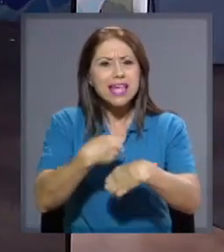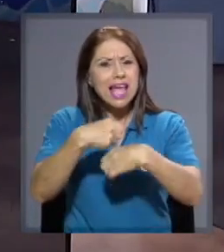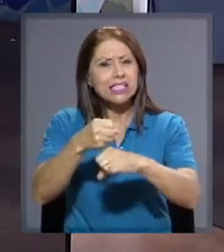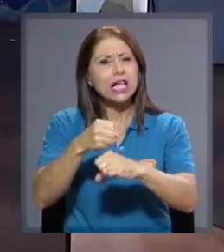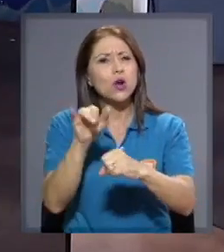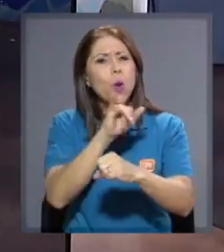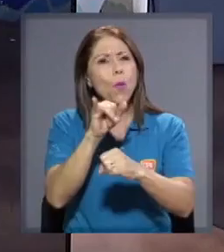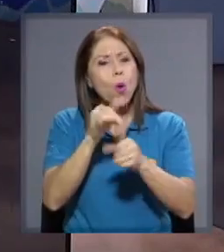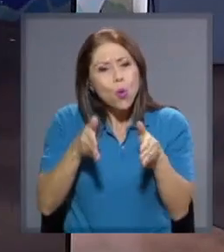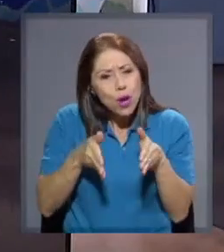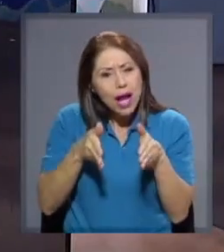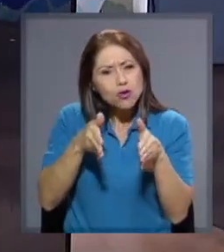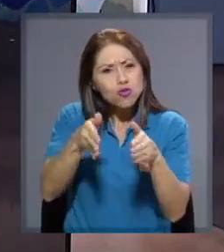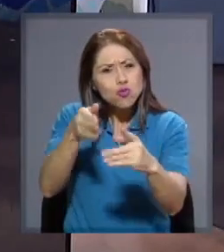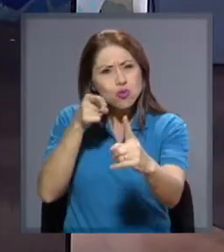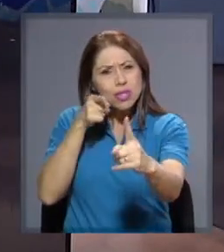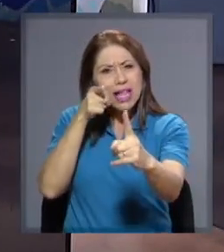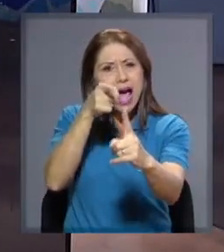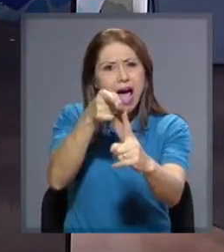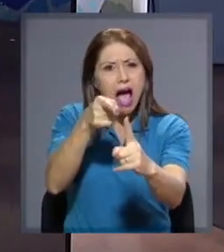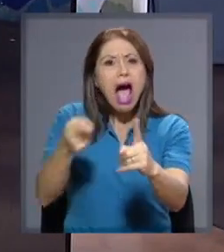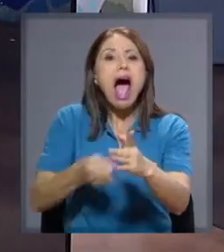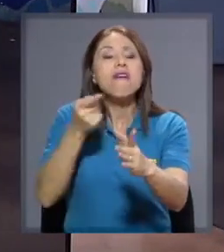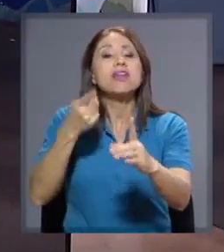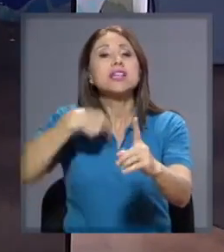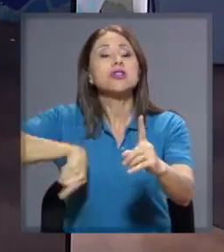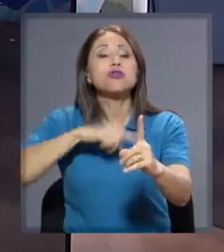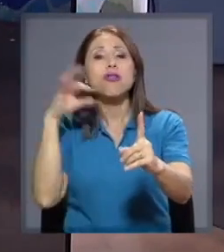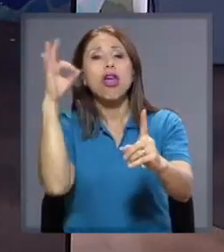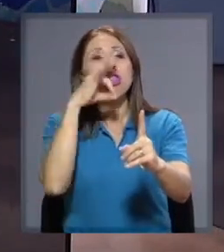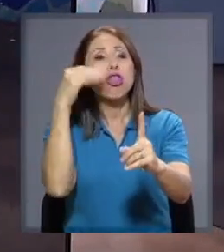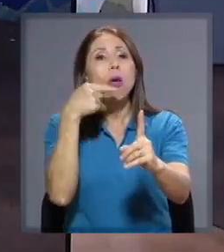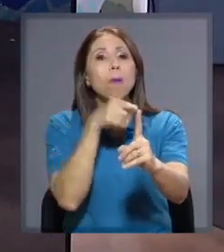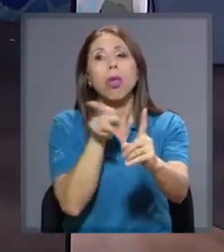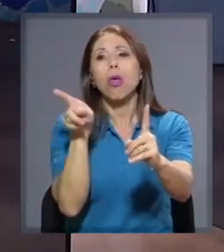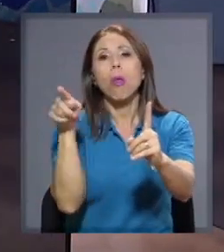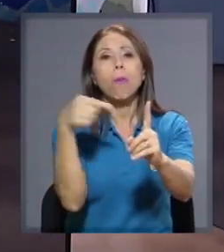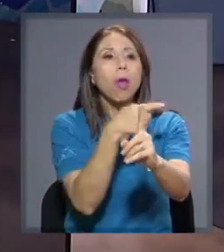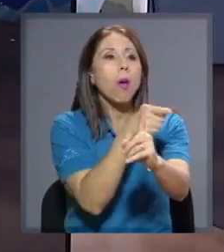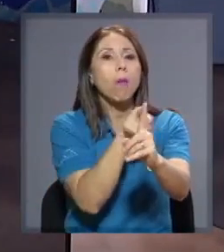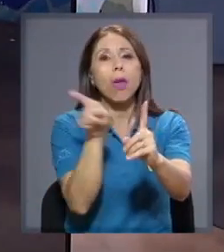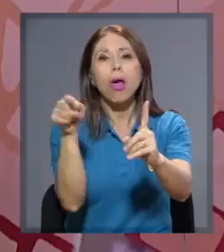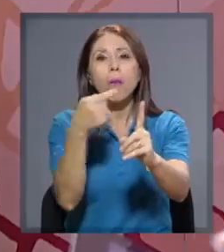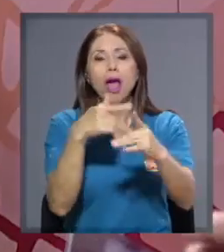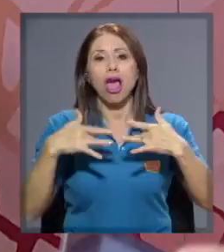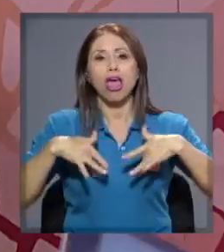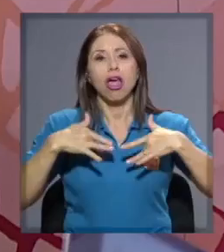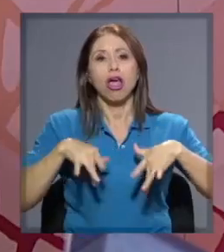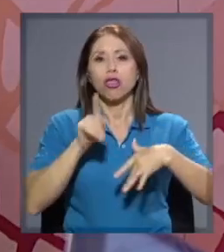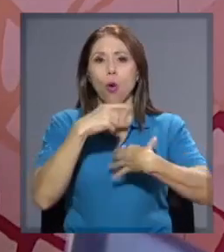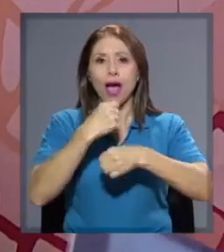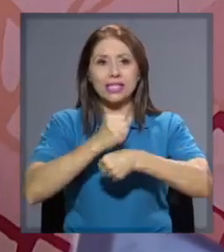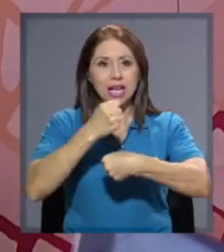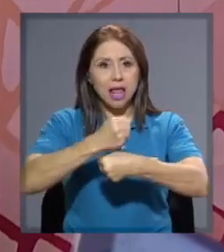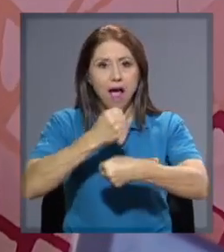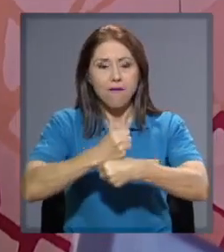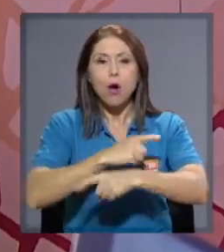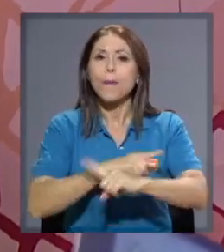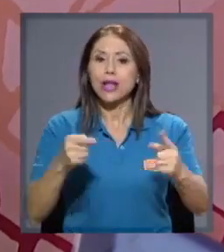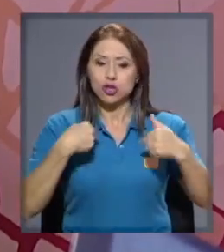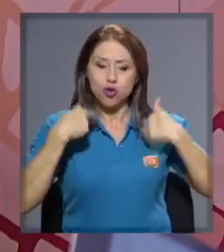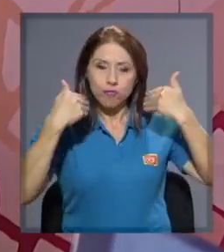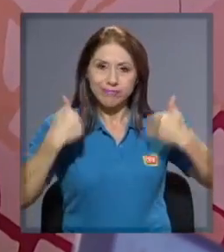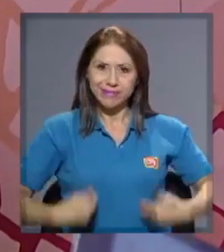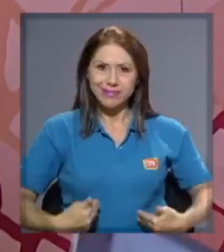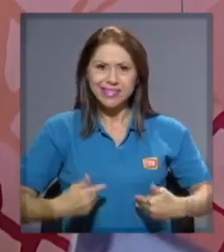porque es que muchas veces nos vamos en distractores que hay y nos preocupamos en las justificaciones para no hacer pero en mi caso estamos total y